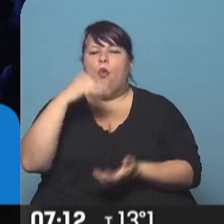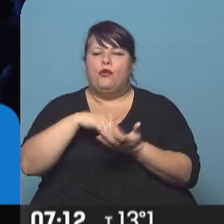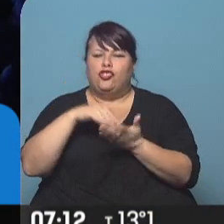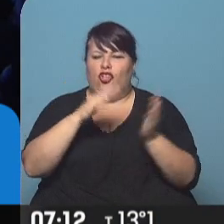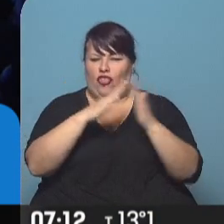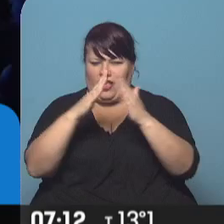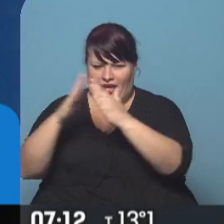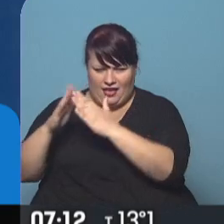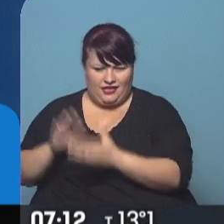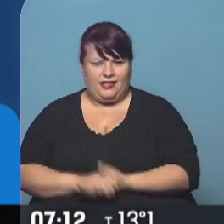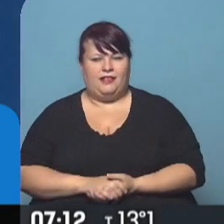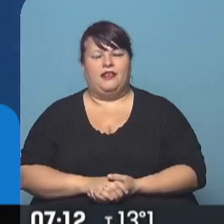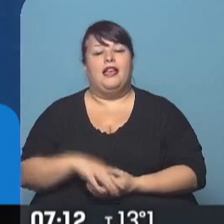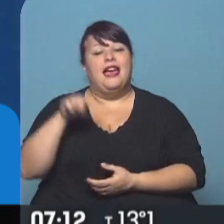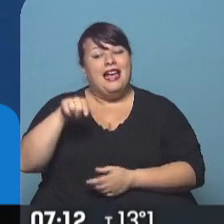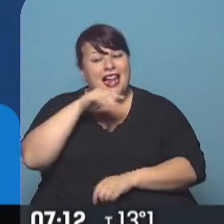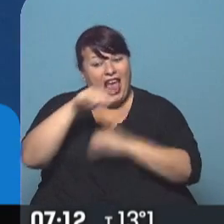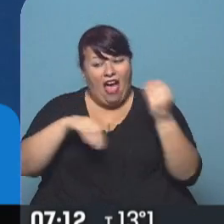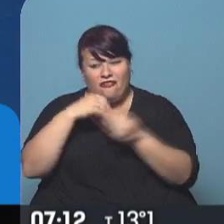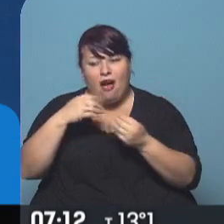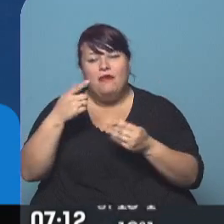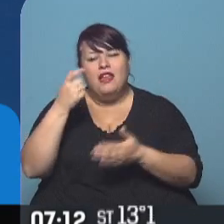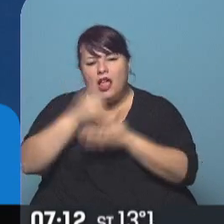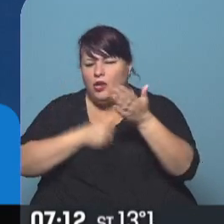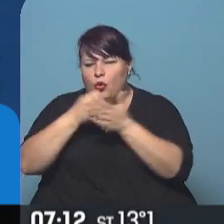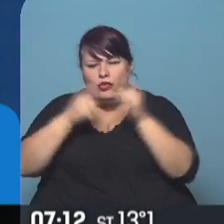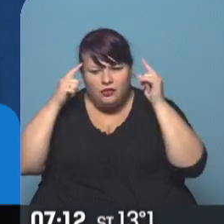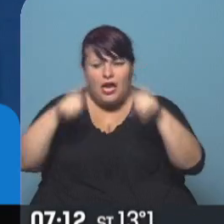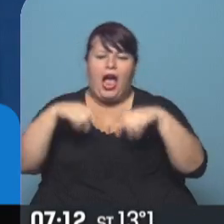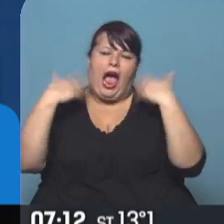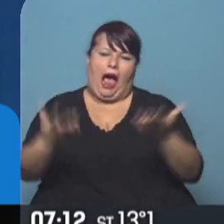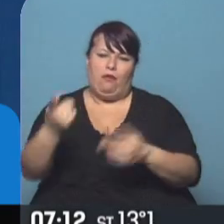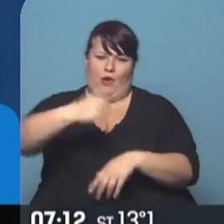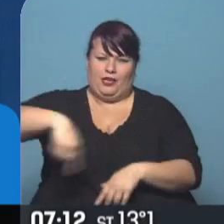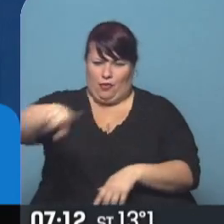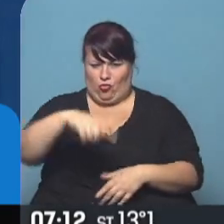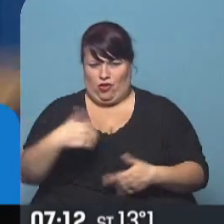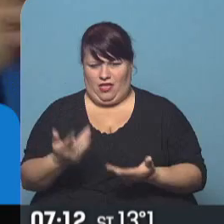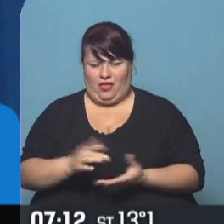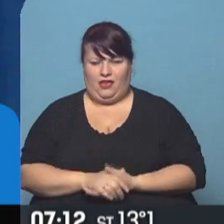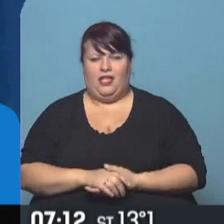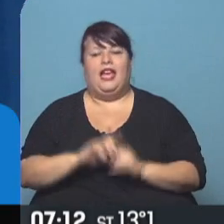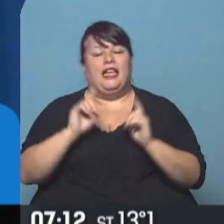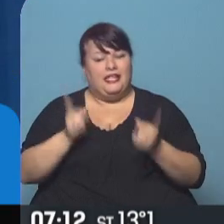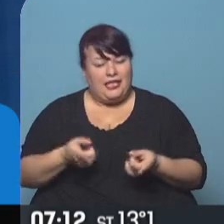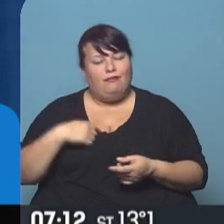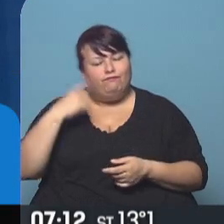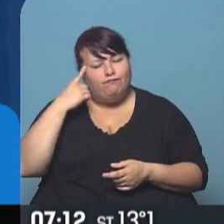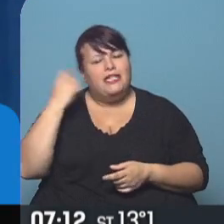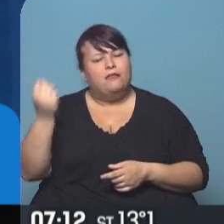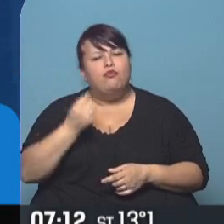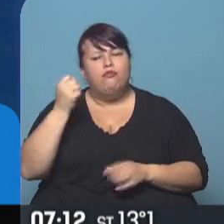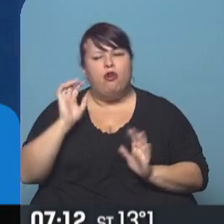viviendas estas familias son el desafío y la oportunidad para ustedes también entiendo la